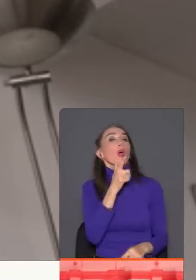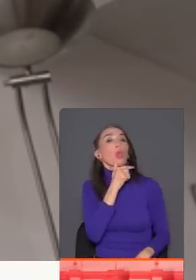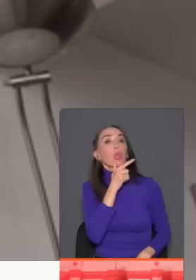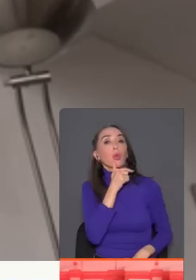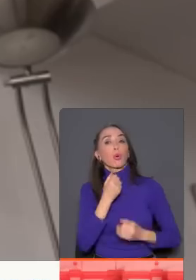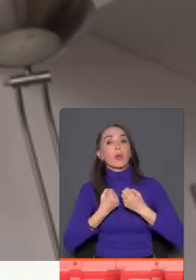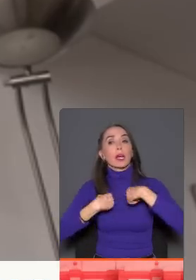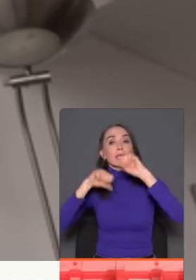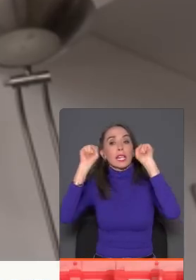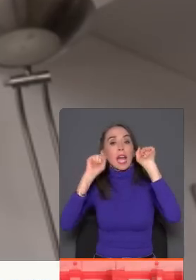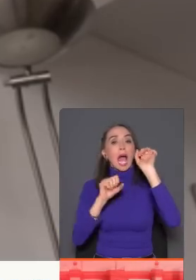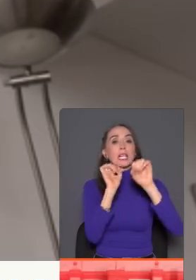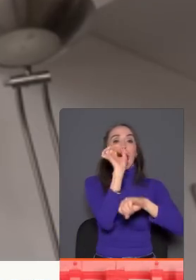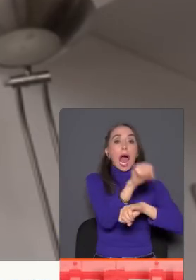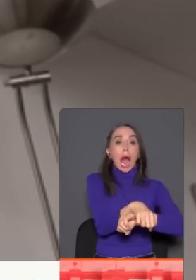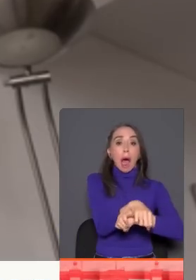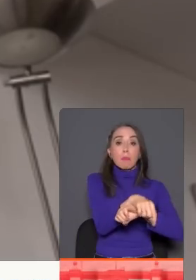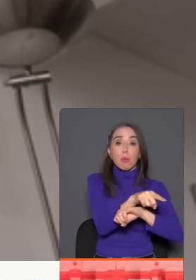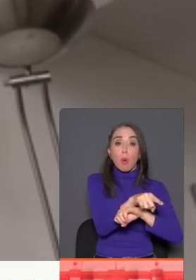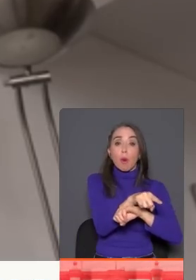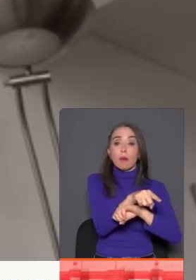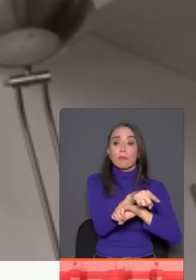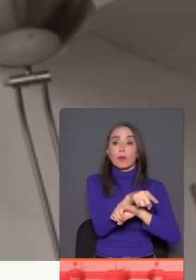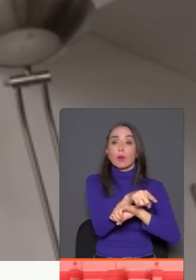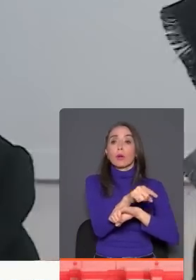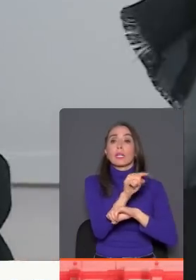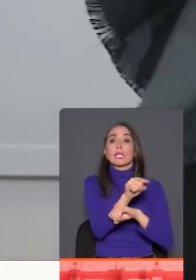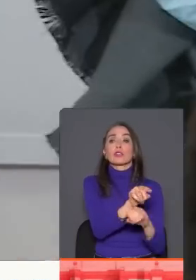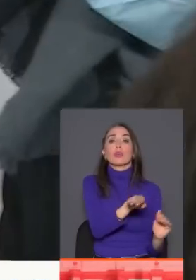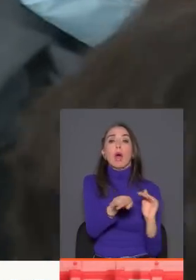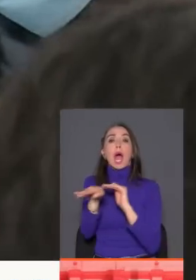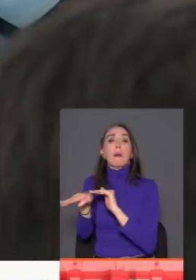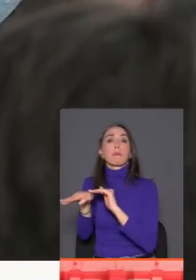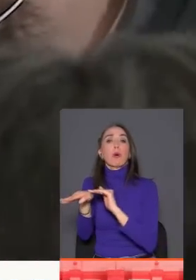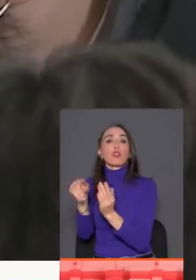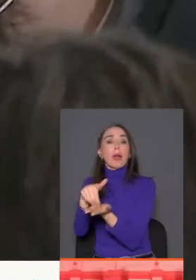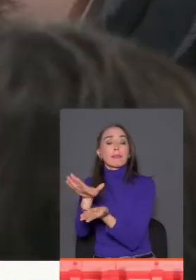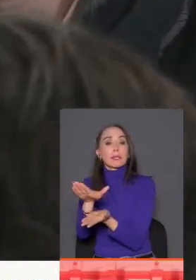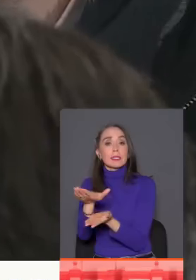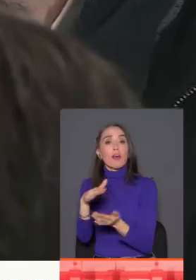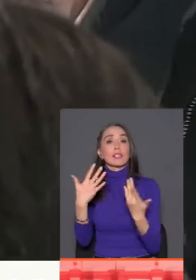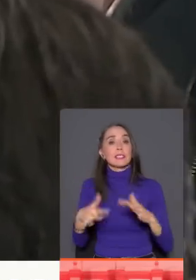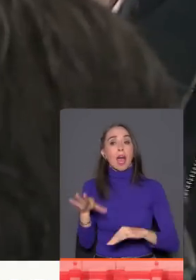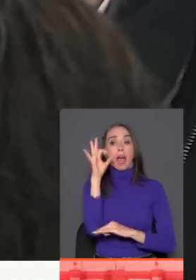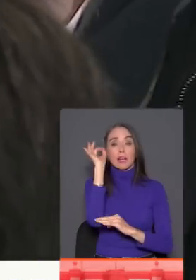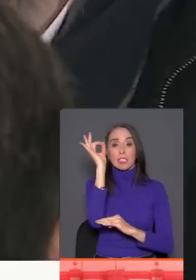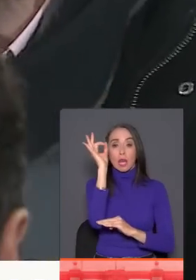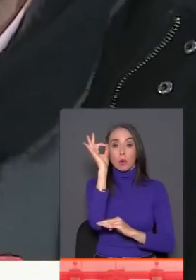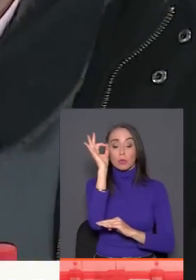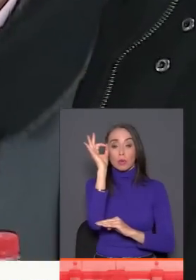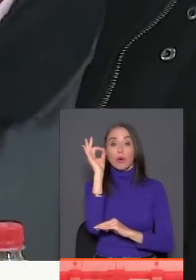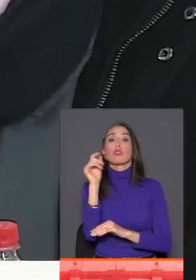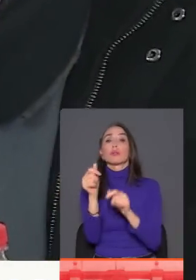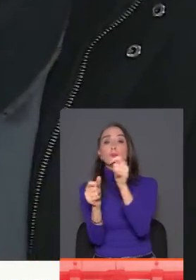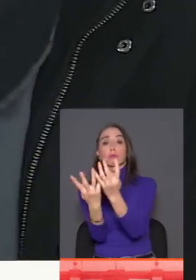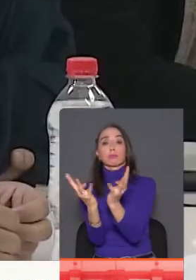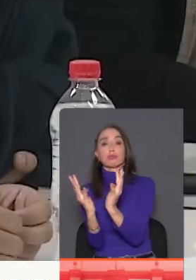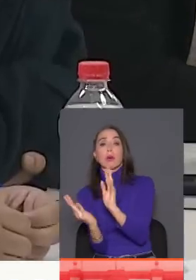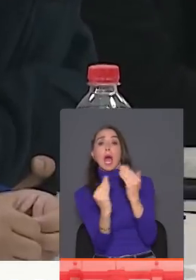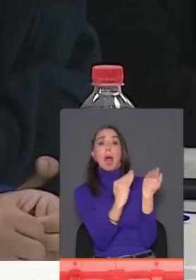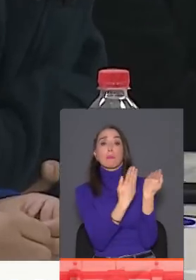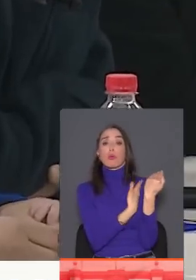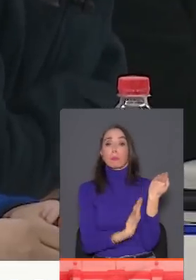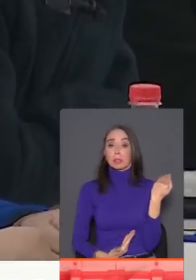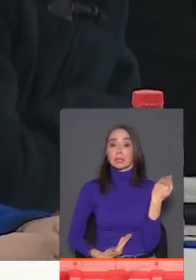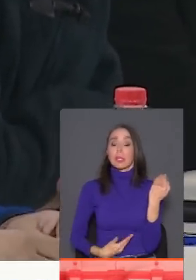de la prueba excepto ante esto hacia el rechazo tras la reunión aunque entregaron su respaldo al presidente algunos timoneles